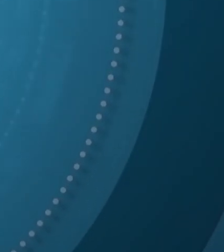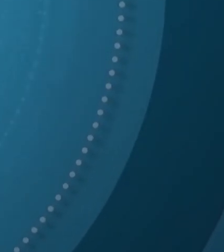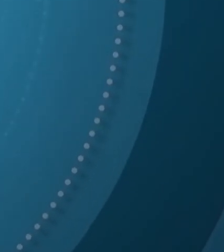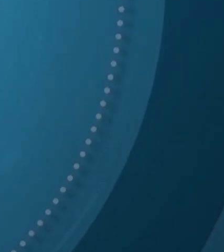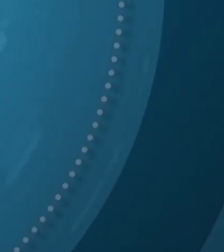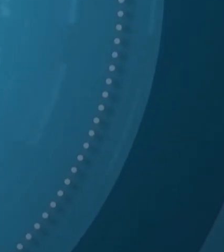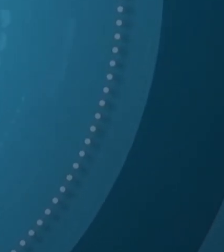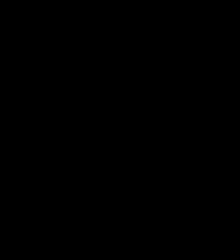¡Gracias! ¡Gracias! ¡Gracias!